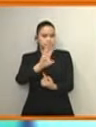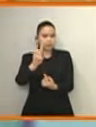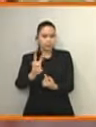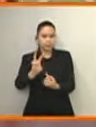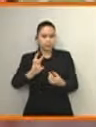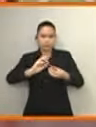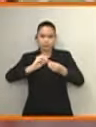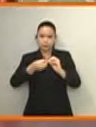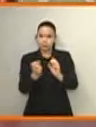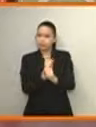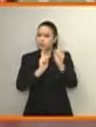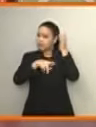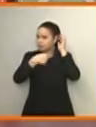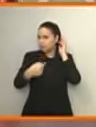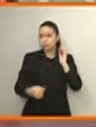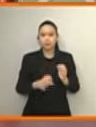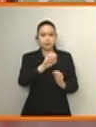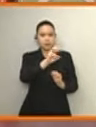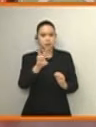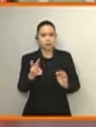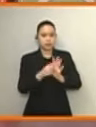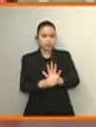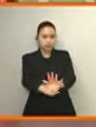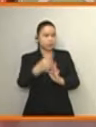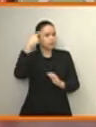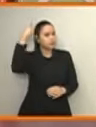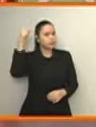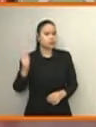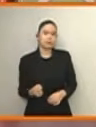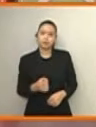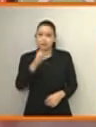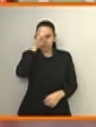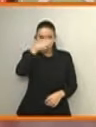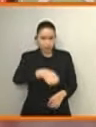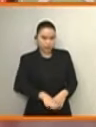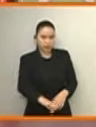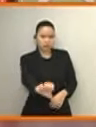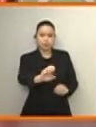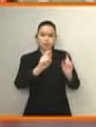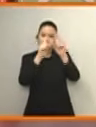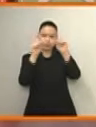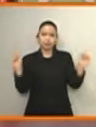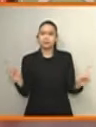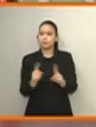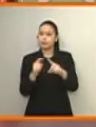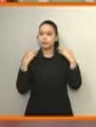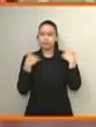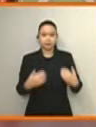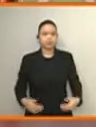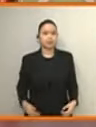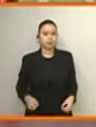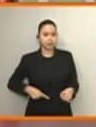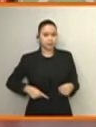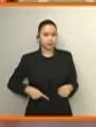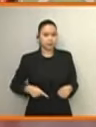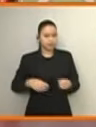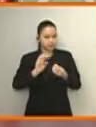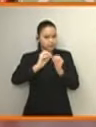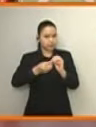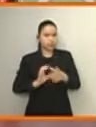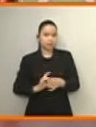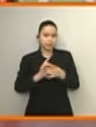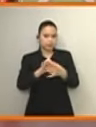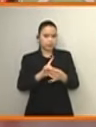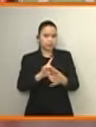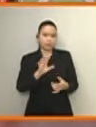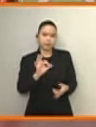6. Número ganador en la diaria es el 06 con su símbolo de sueños elefante. En la parte del cuerpo lo puedes ubicar en la barriga. Números que lo relacionan